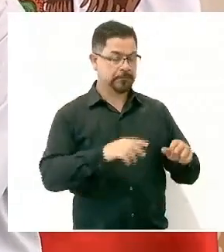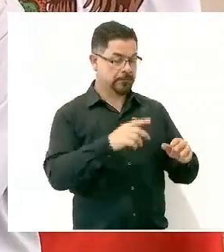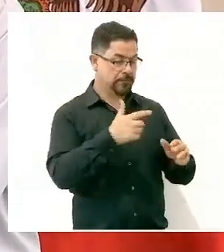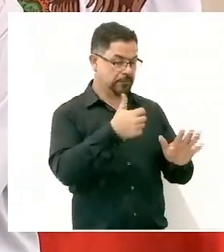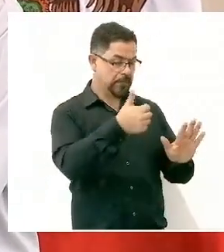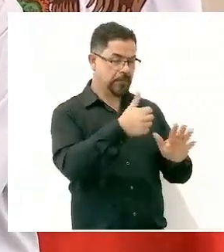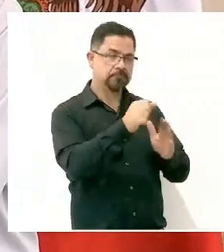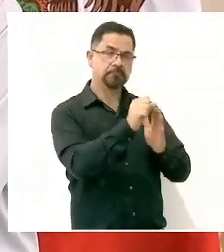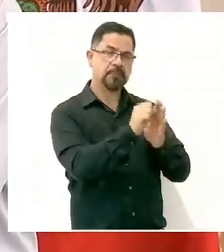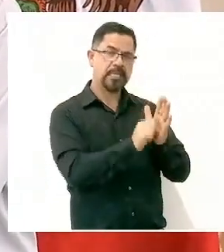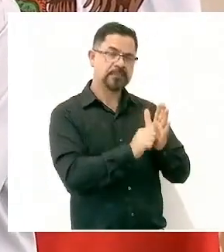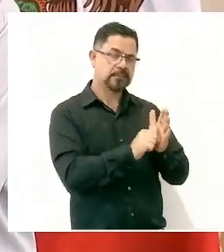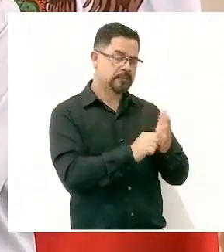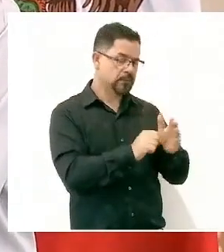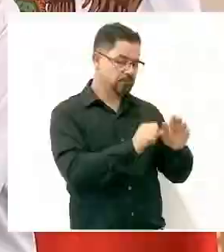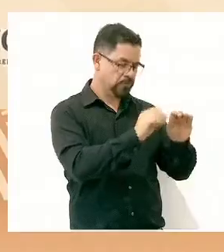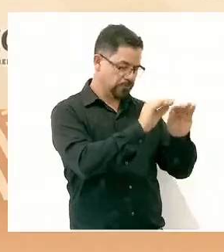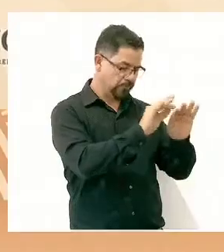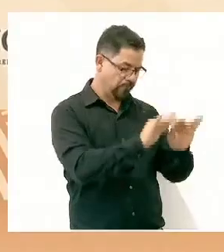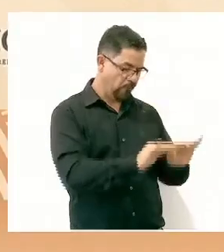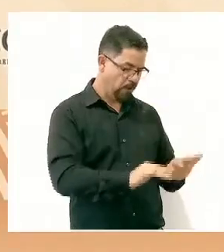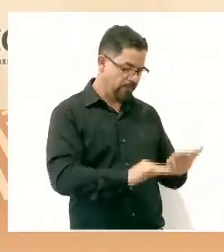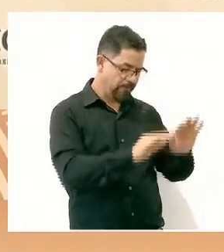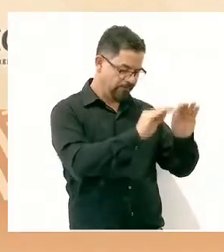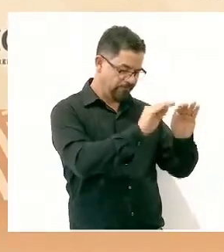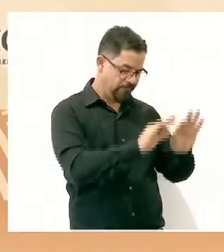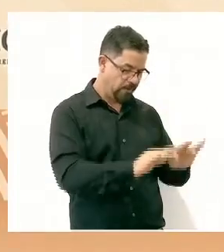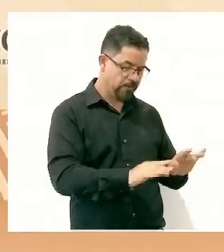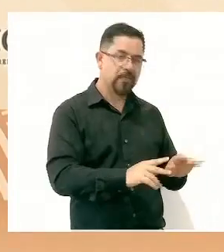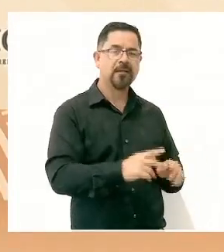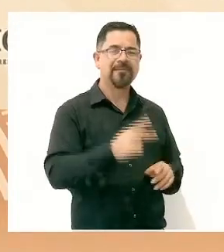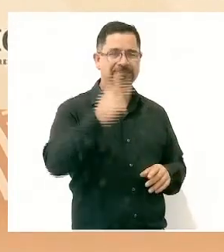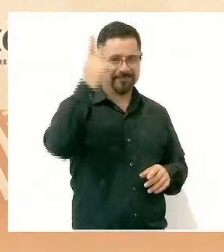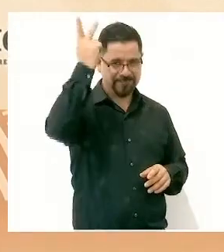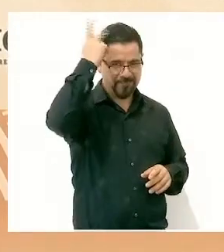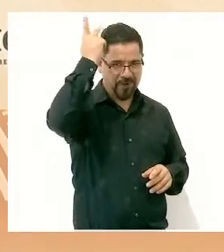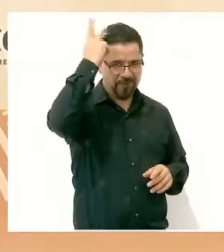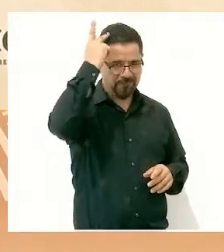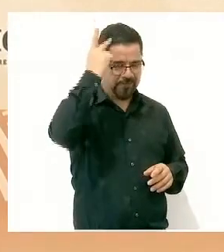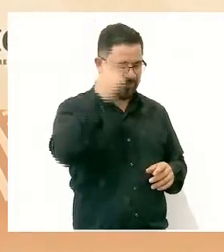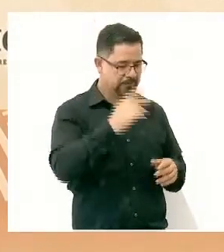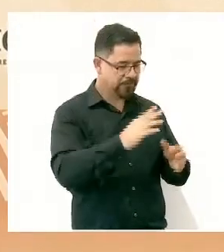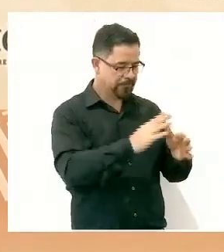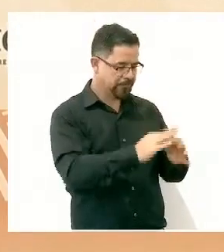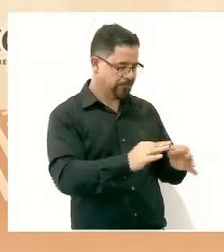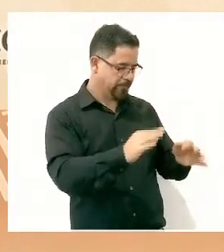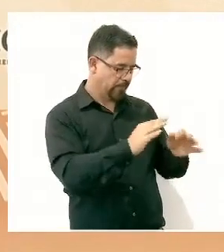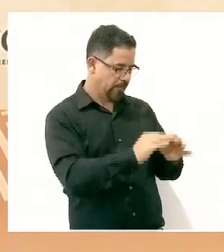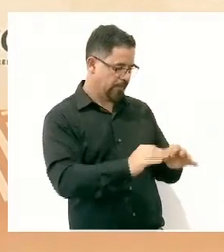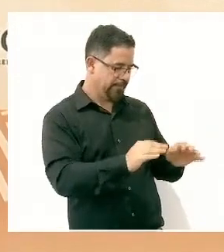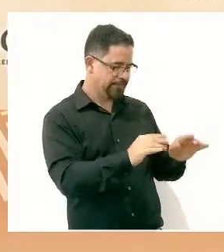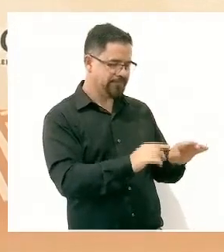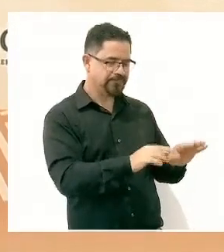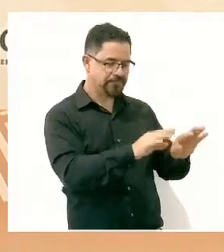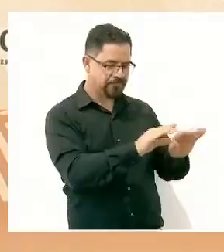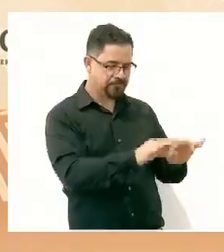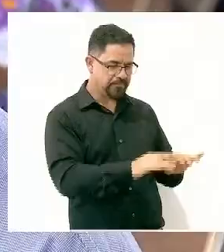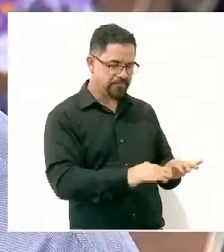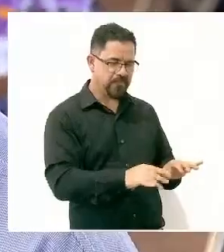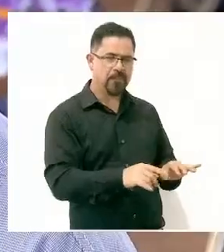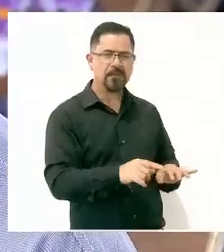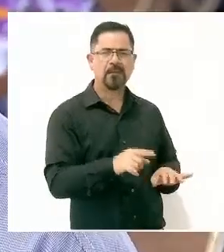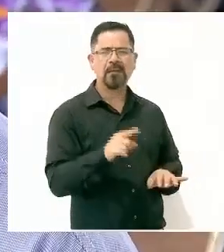semestrales, Porfirio Díaz rendía cuentas sin recato